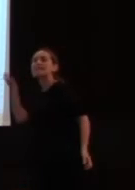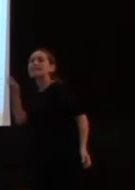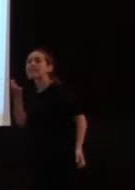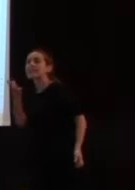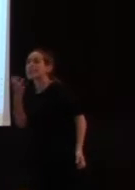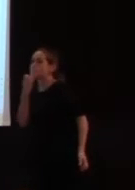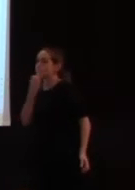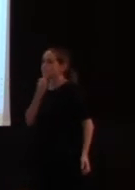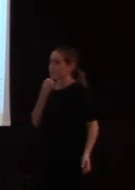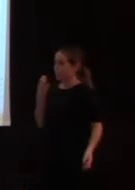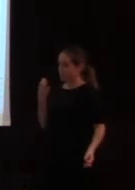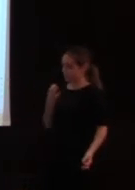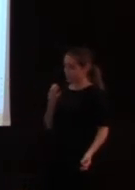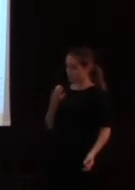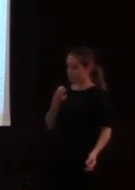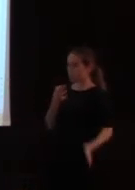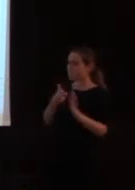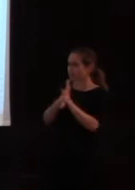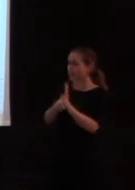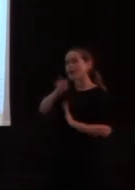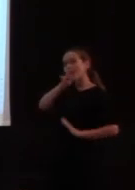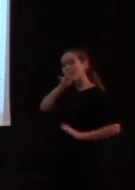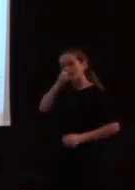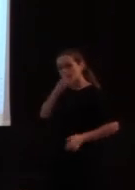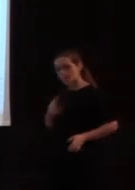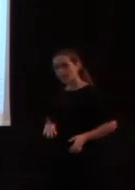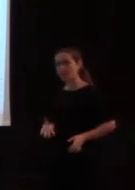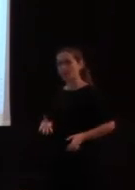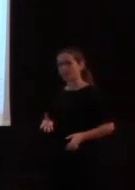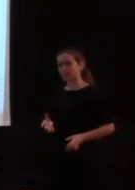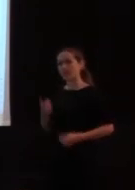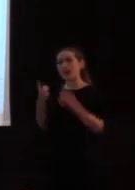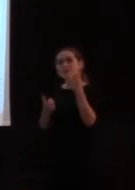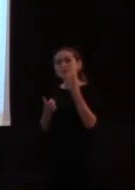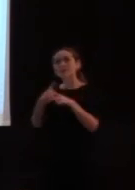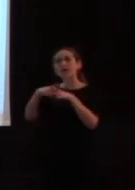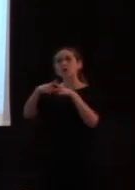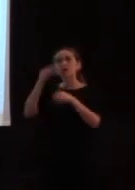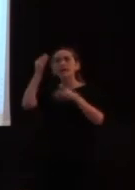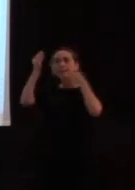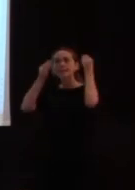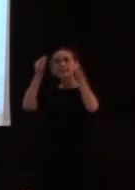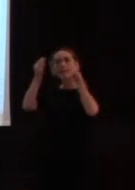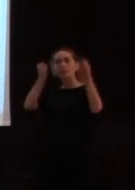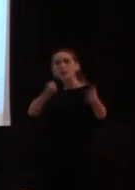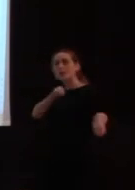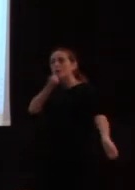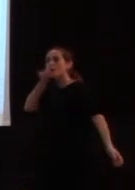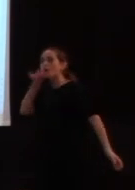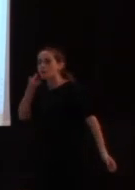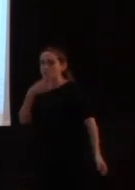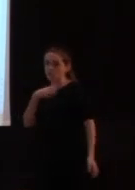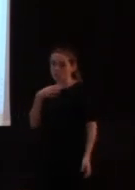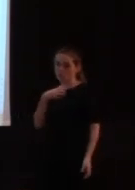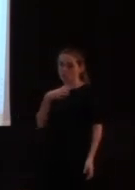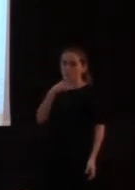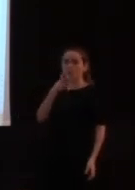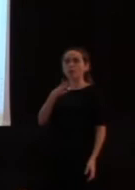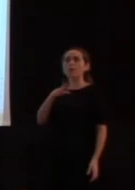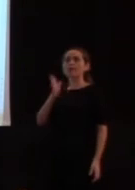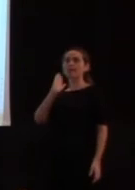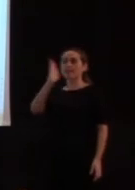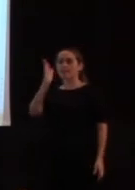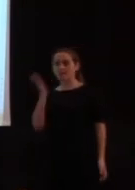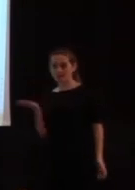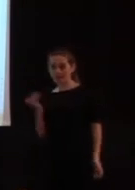decir. No podemos decir. Hay cosas que nosotros pensamos, pero no las podemos decir, porque pueden resultar ofensivas,